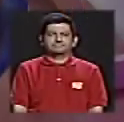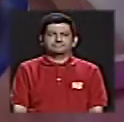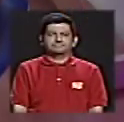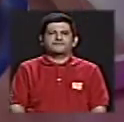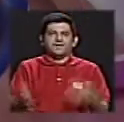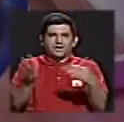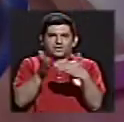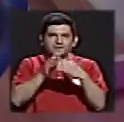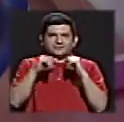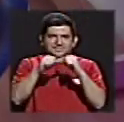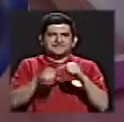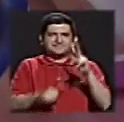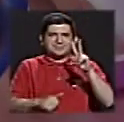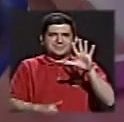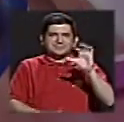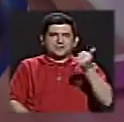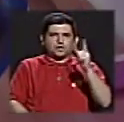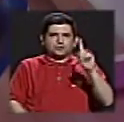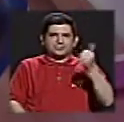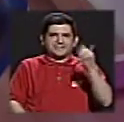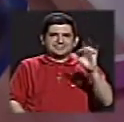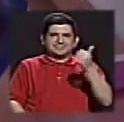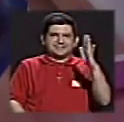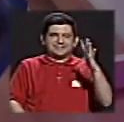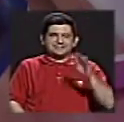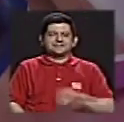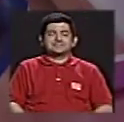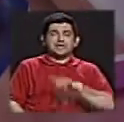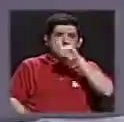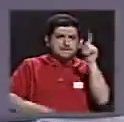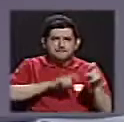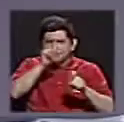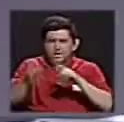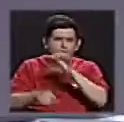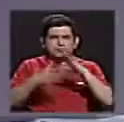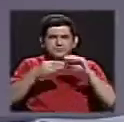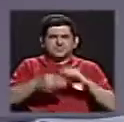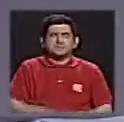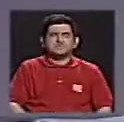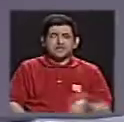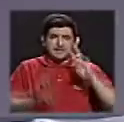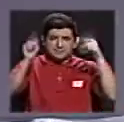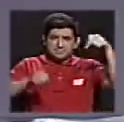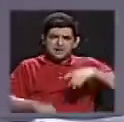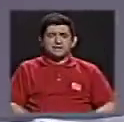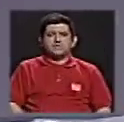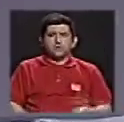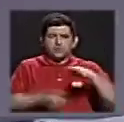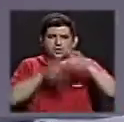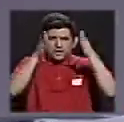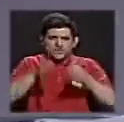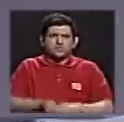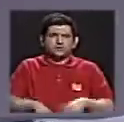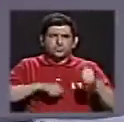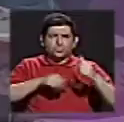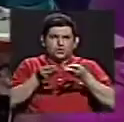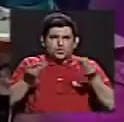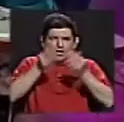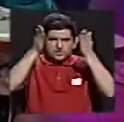Bien, volvemos 2511-1515 para sus preguntas y comentarios sobre el tema de hoy, agricultoras, productoras y luchadoras. Y tenemos varias preguntas y